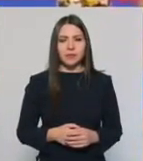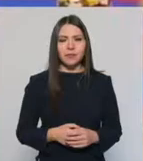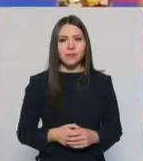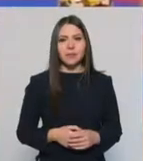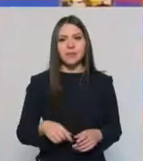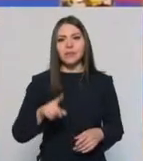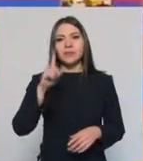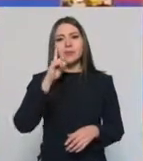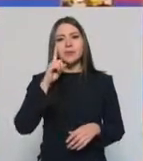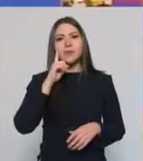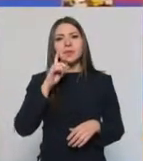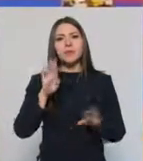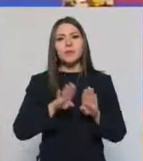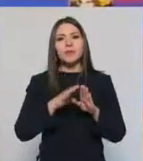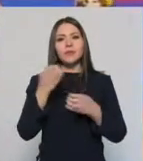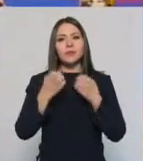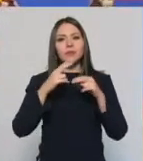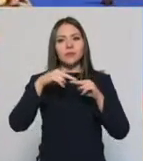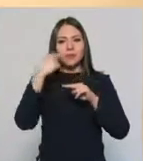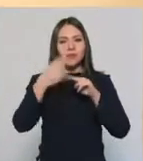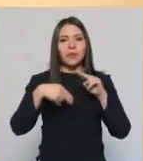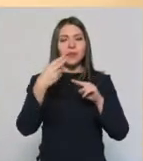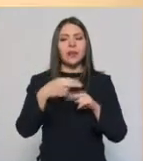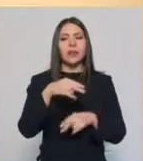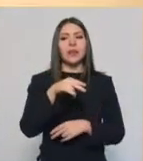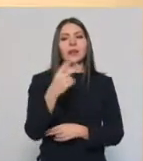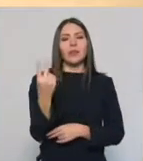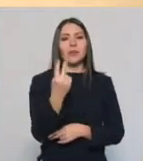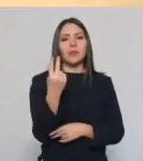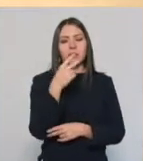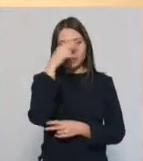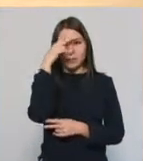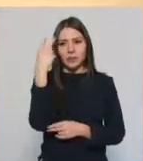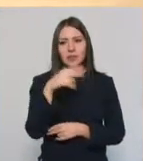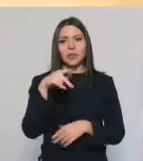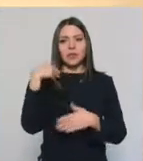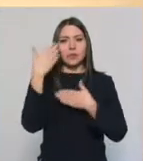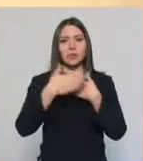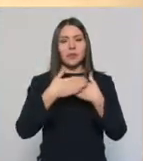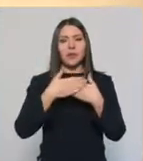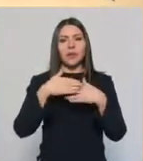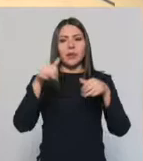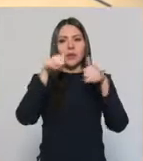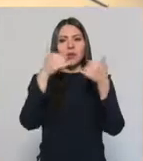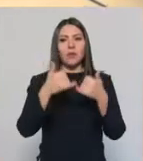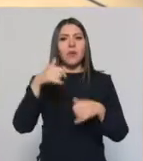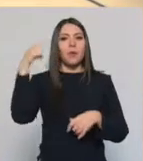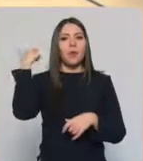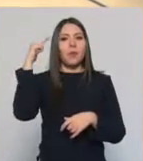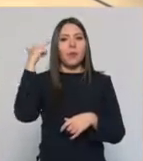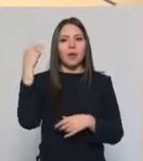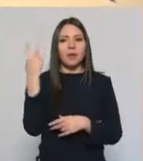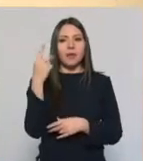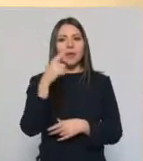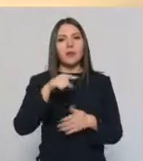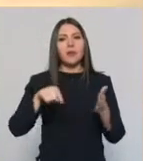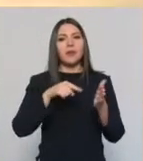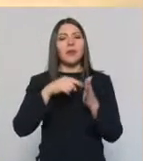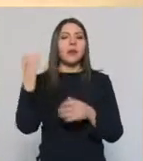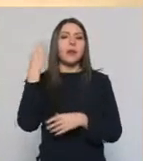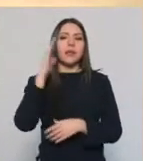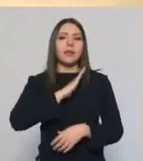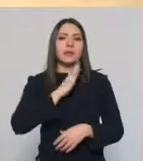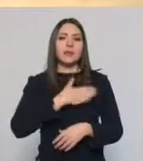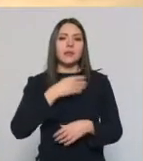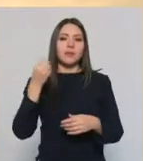Las gimnastas mexicanas Damaris Juárez y Marina Malpica competirán este fin de semana en la Copa de Gimnasia Rítmica en Guadalajara, evento español que reunirá a